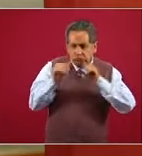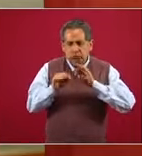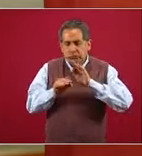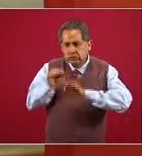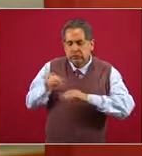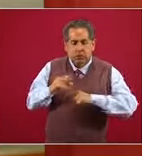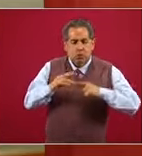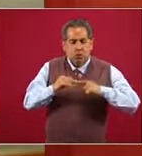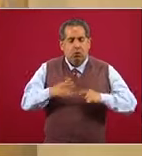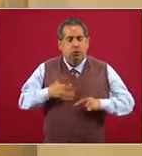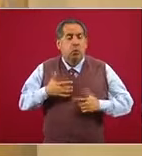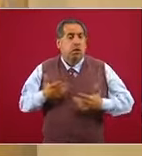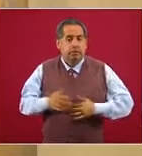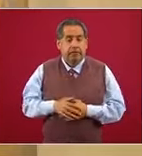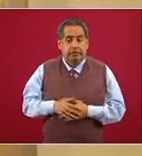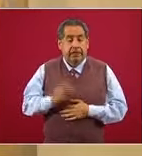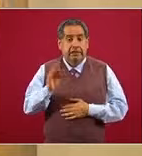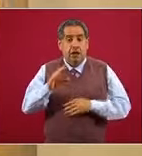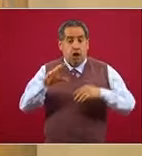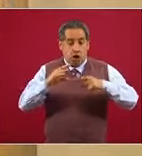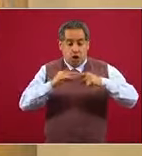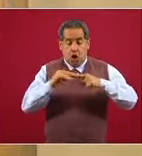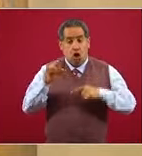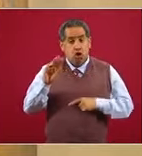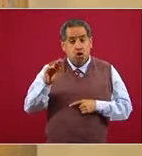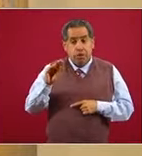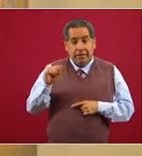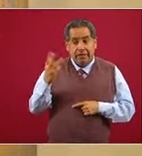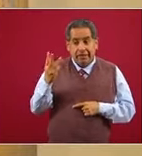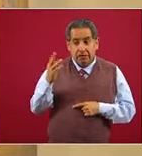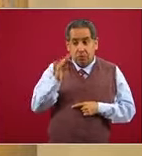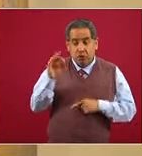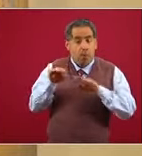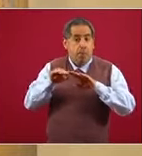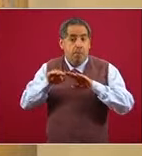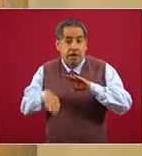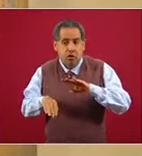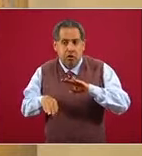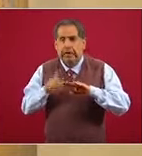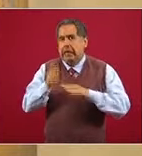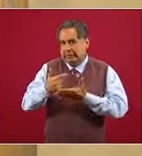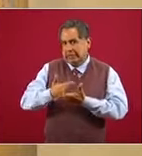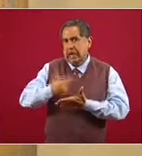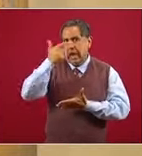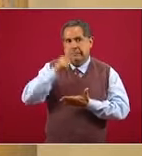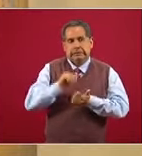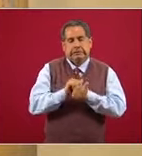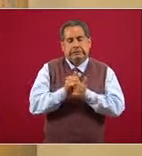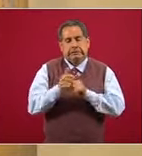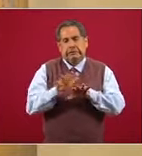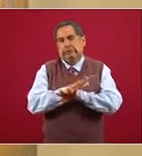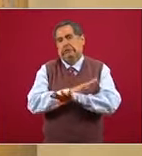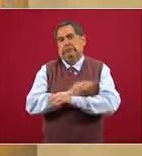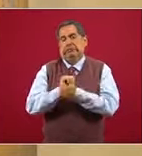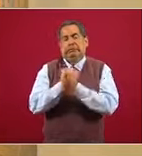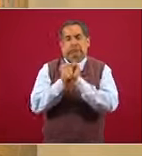su nivel de oxígeno. Si tiene menos del 93%, eso ya representa un riesgo mayor para complicarse y